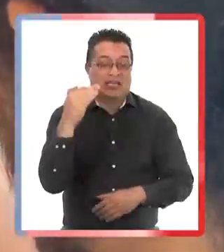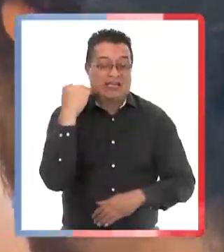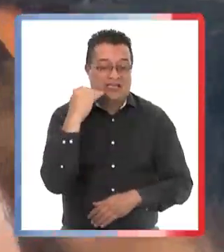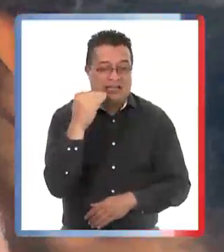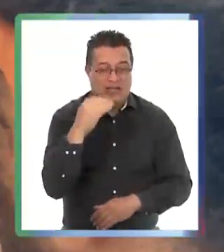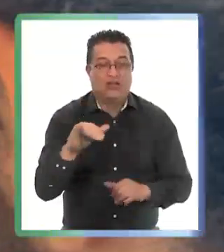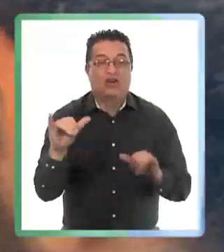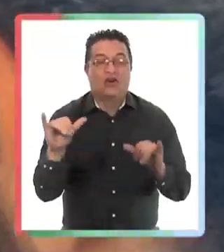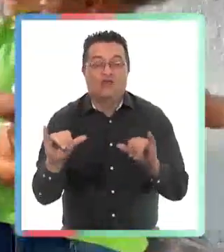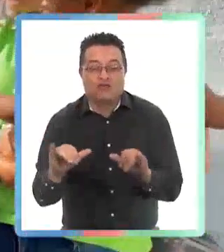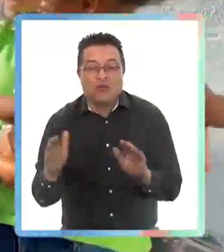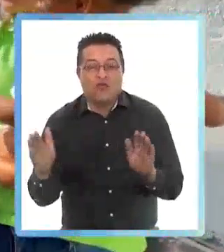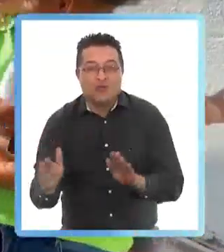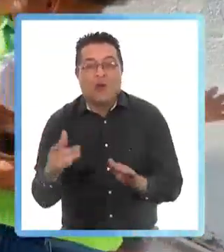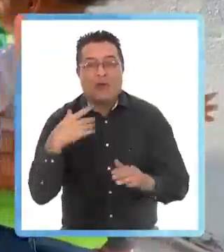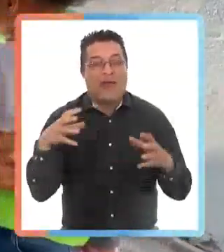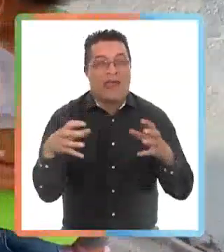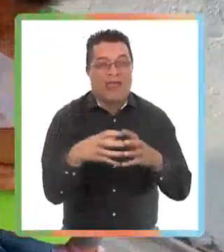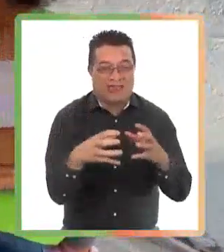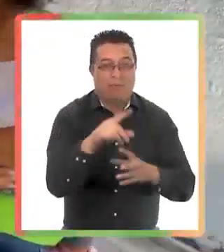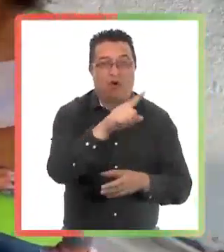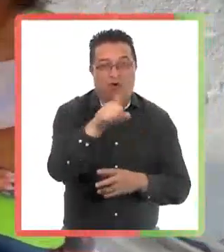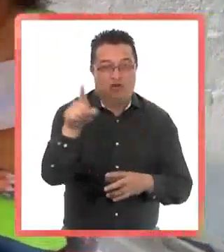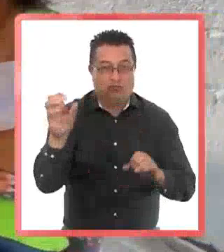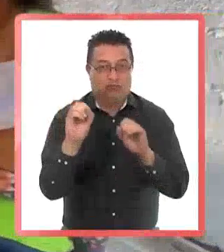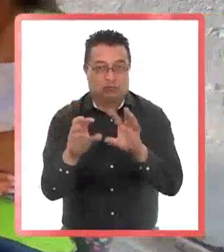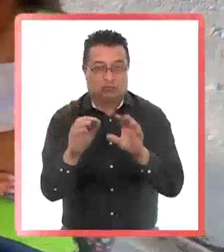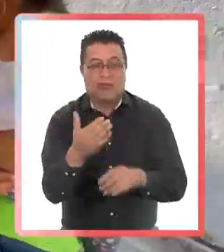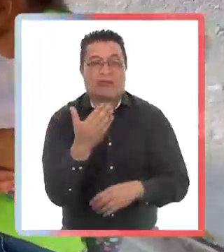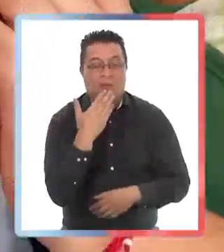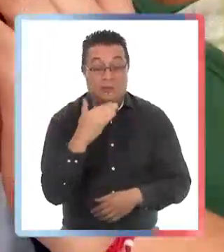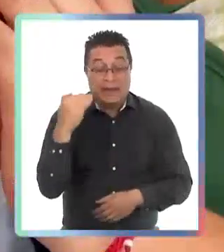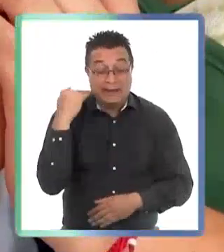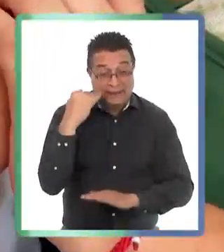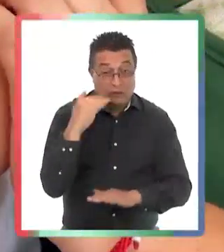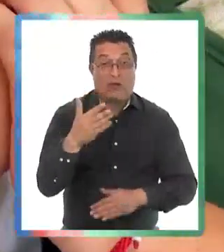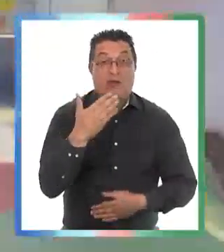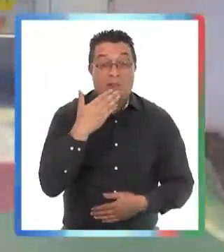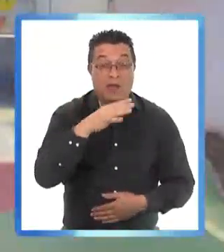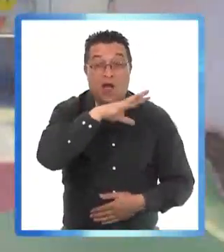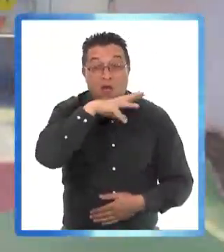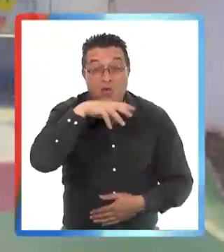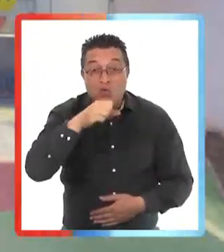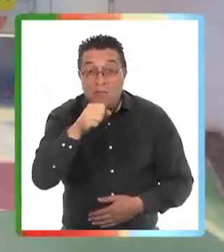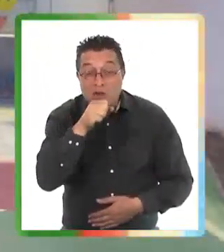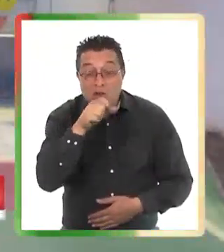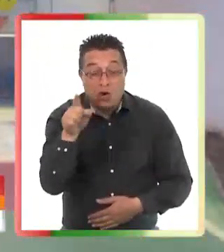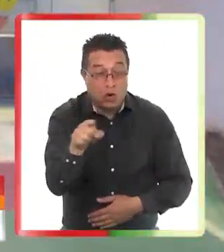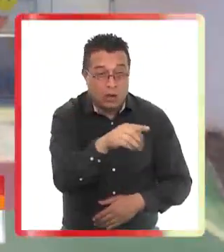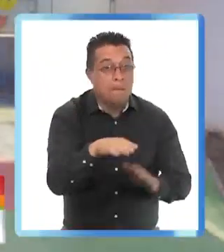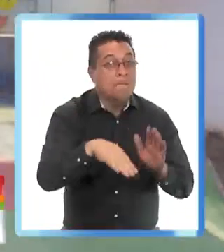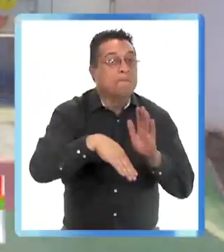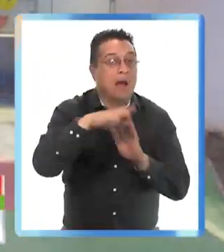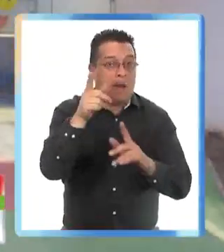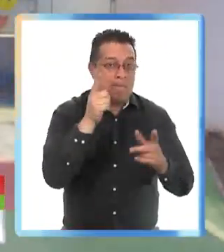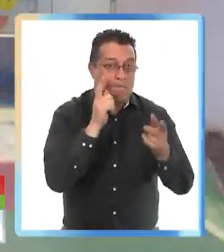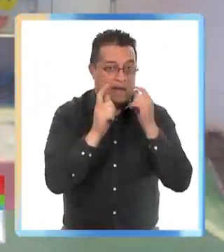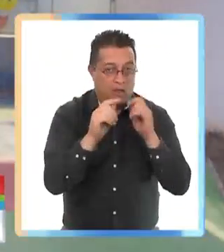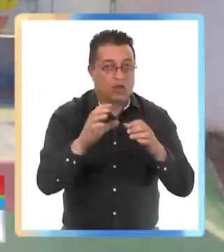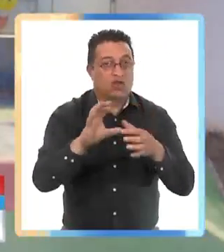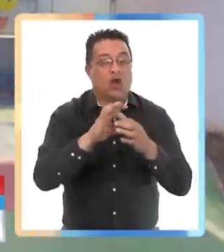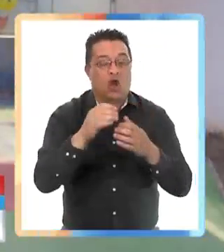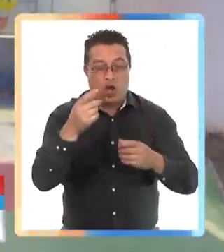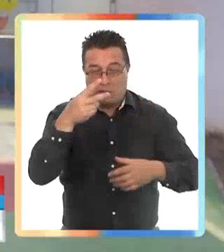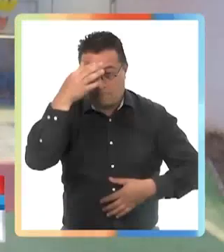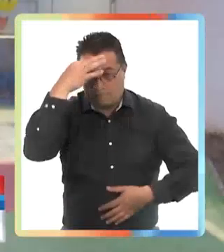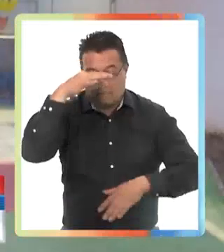un centenar de lactantes, párvulos y equipos educativos de Fundación Integra. Los niños, al igual que los adultos mayores, son las personas